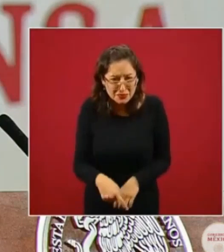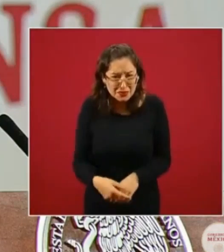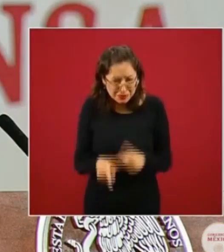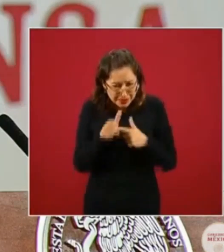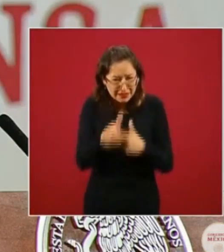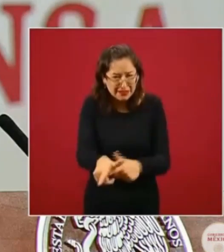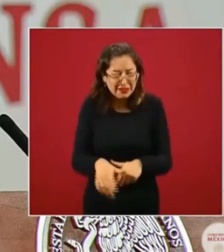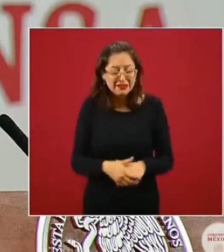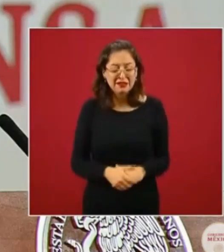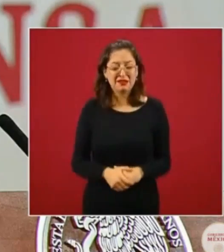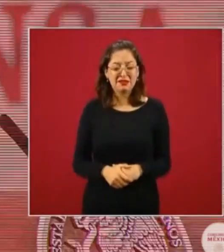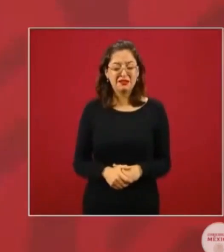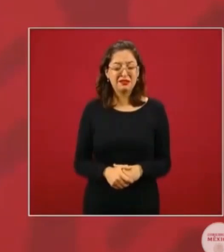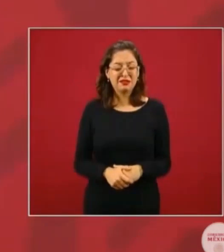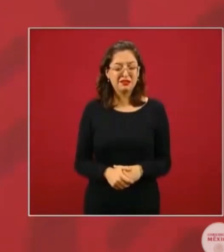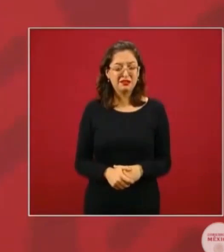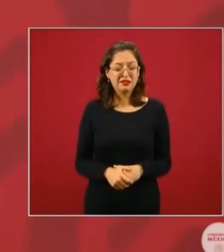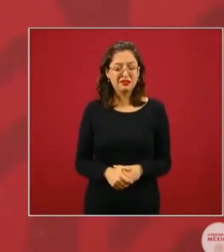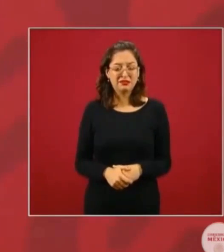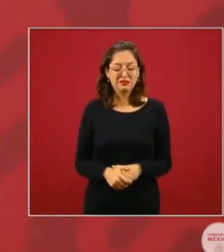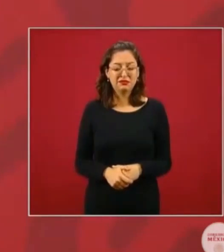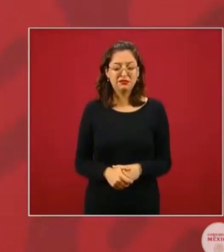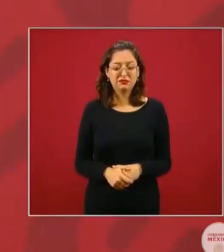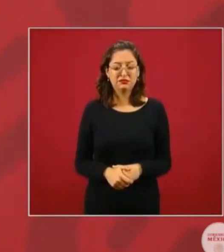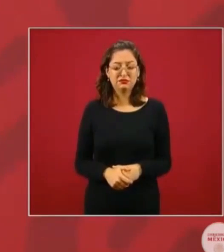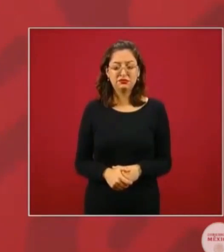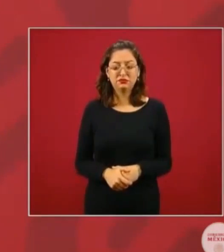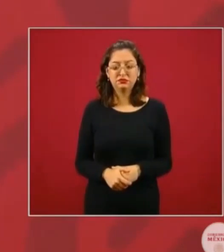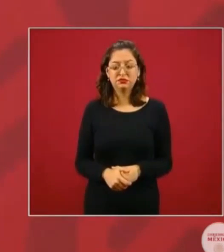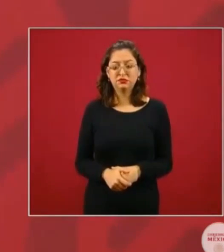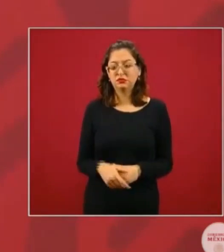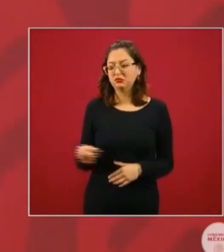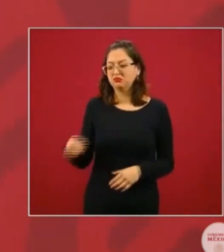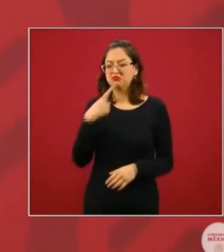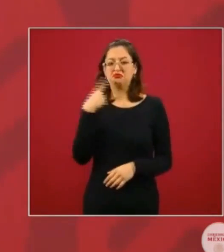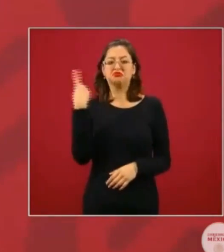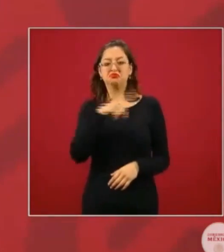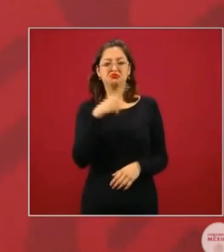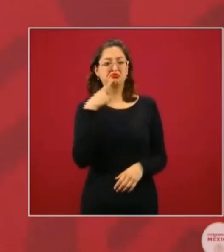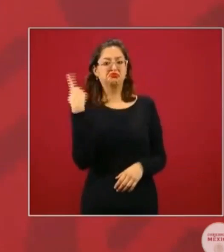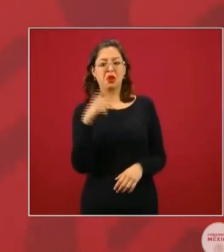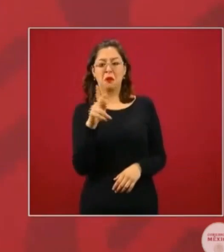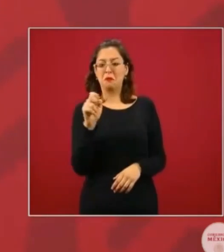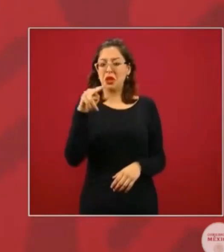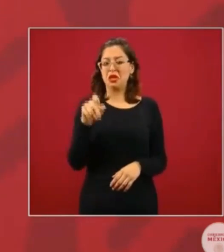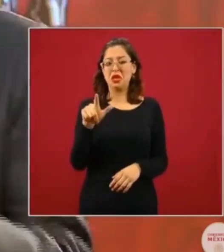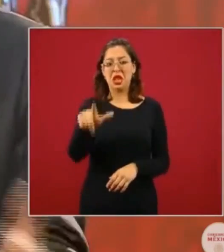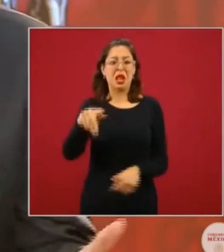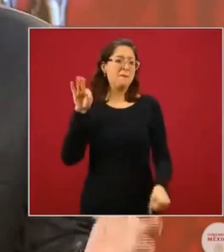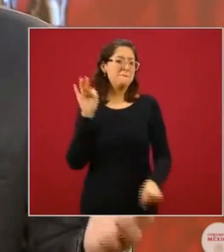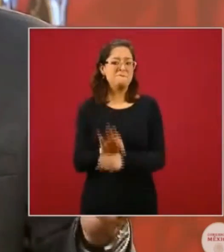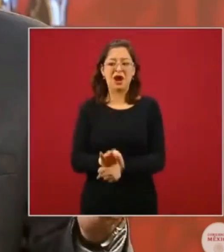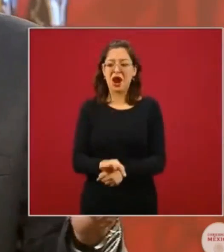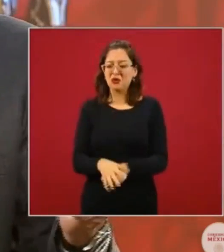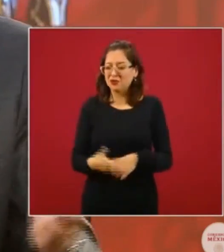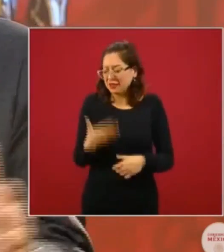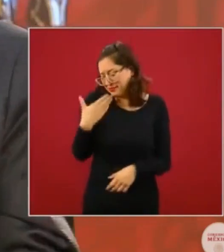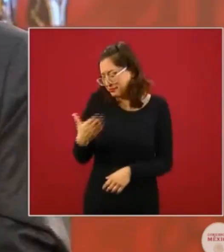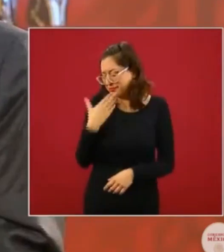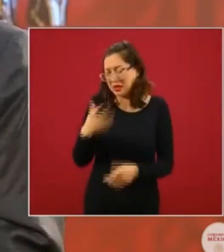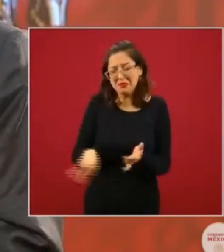Y que porque van a haber denuncias penales o amparos, todos los que sean.